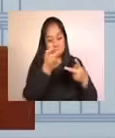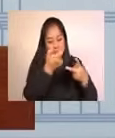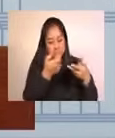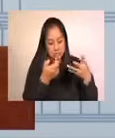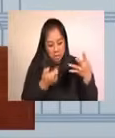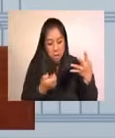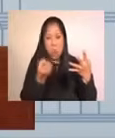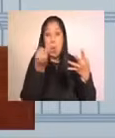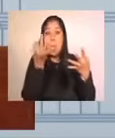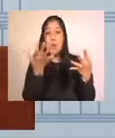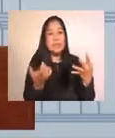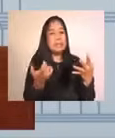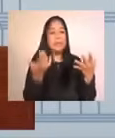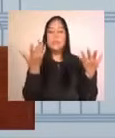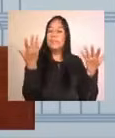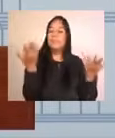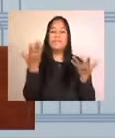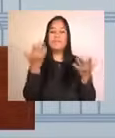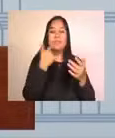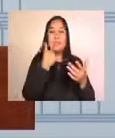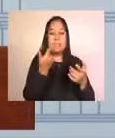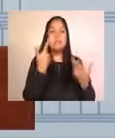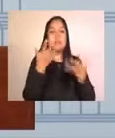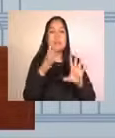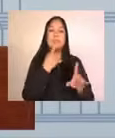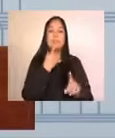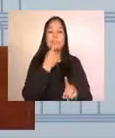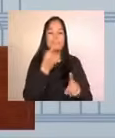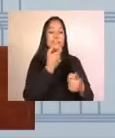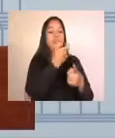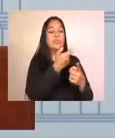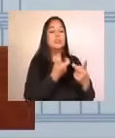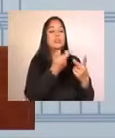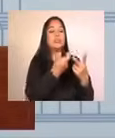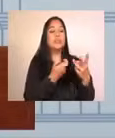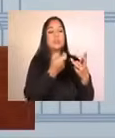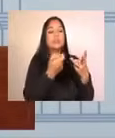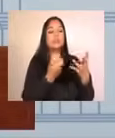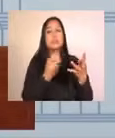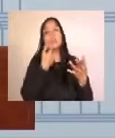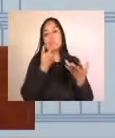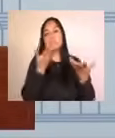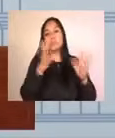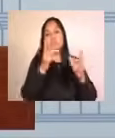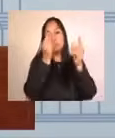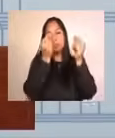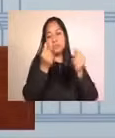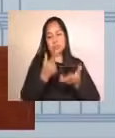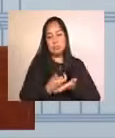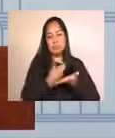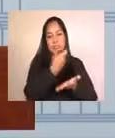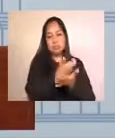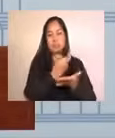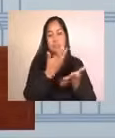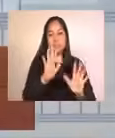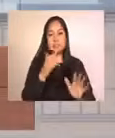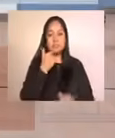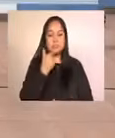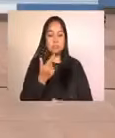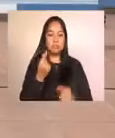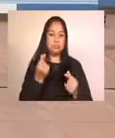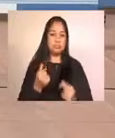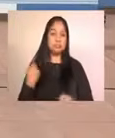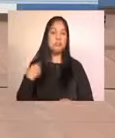pero ya le identifiqué los rubros en los cuales nosotros hemos destinado nuestros recursos presupuestarios. Gracias, señor ministro.